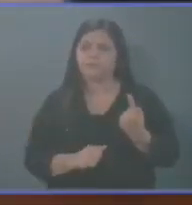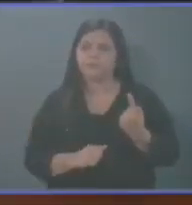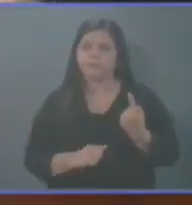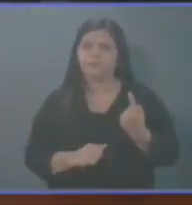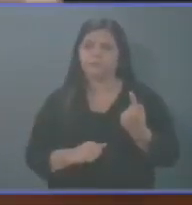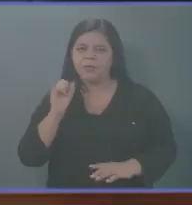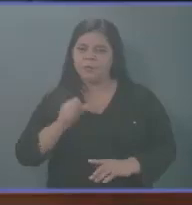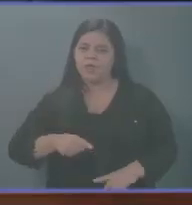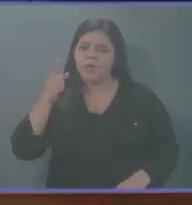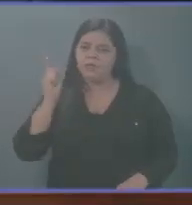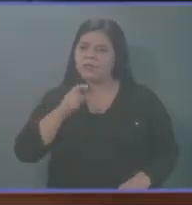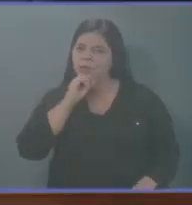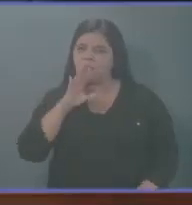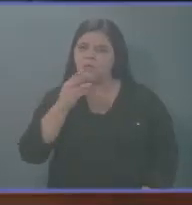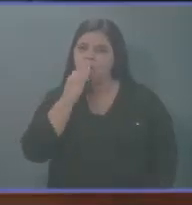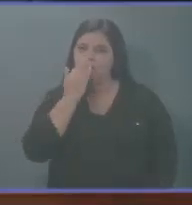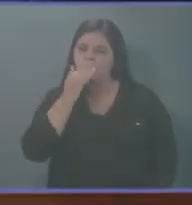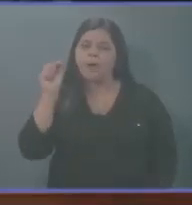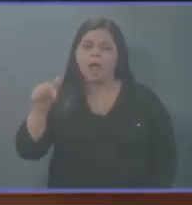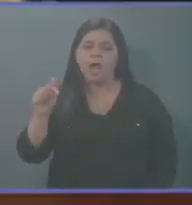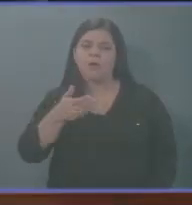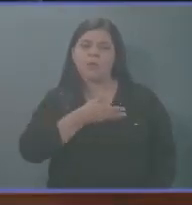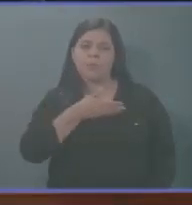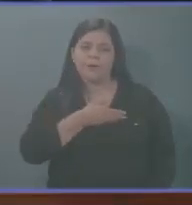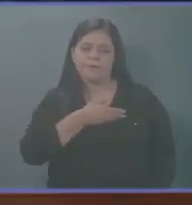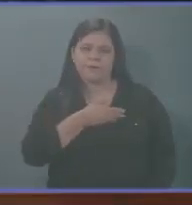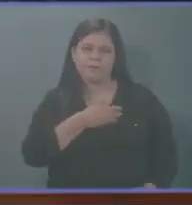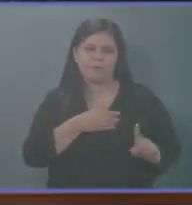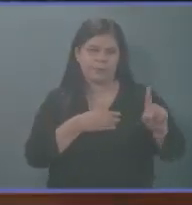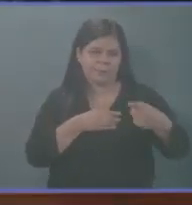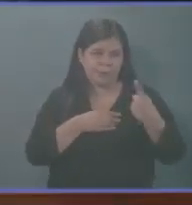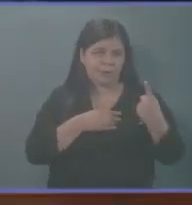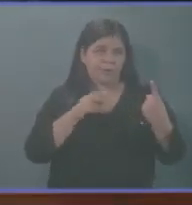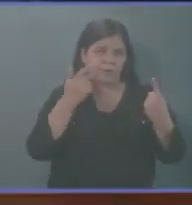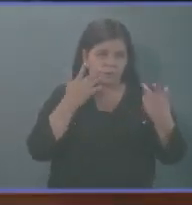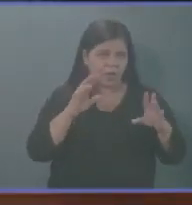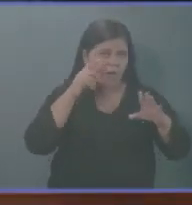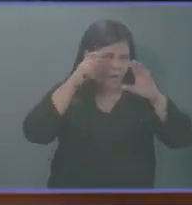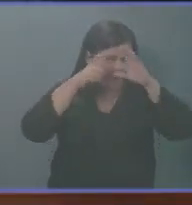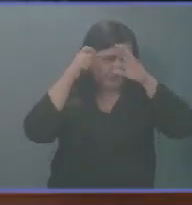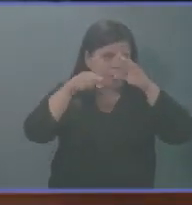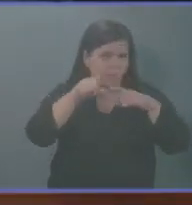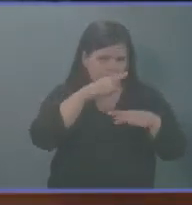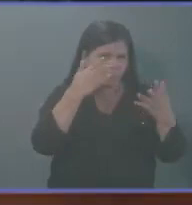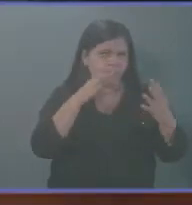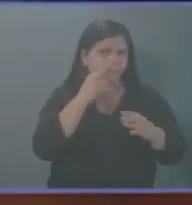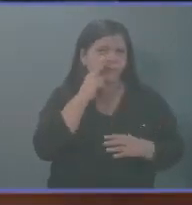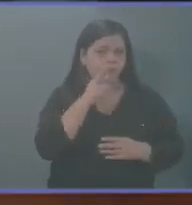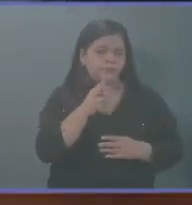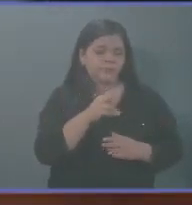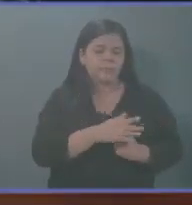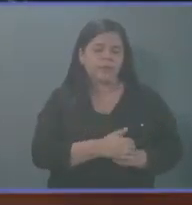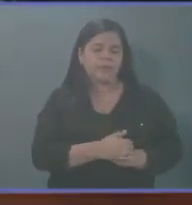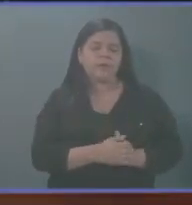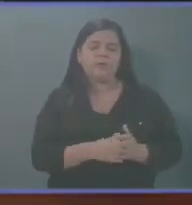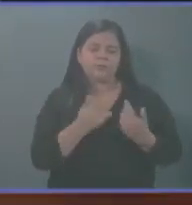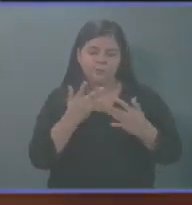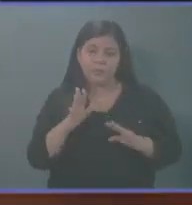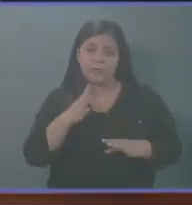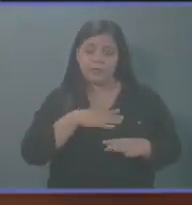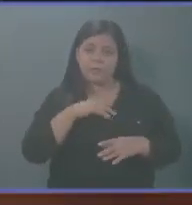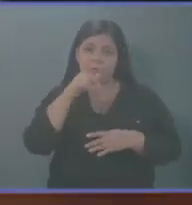en las cuales se basa la... El primero es el video que ustedes vieron, del cual hay una